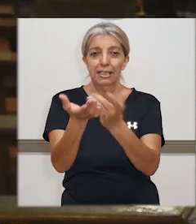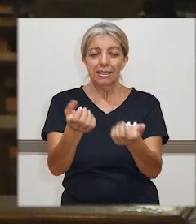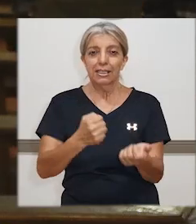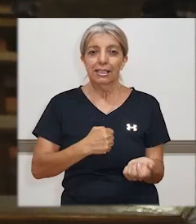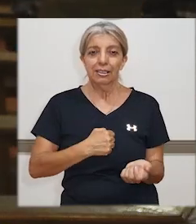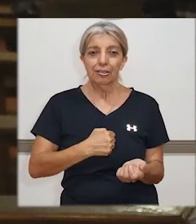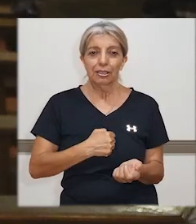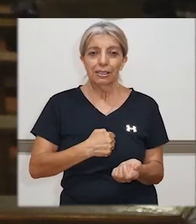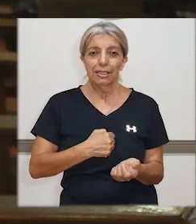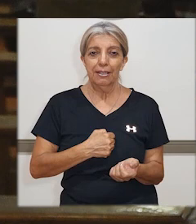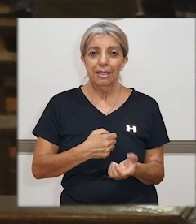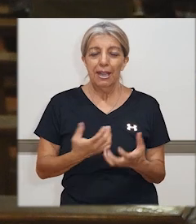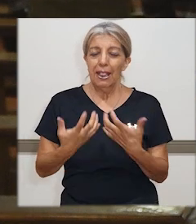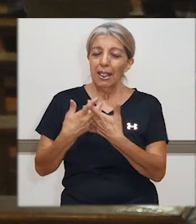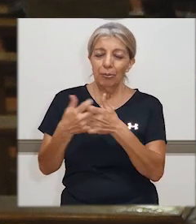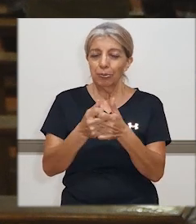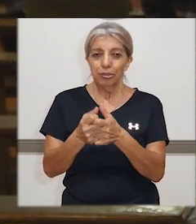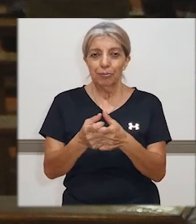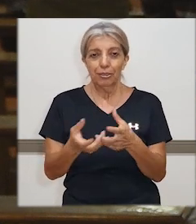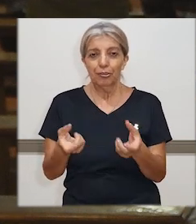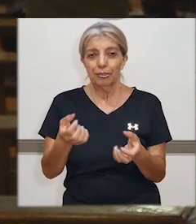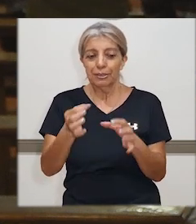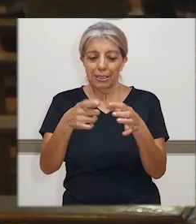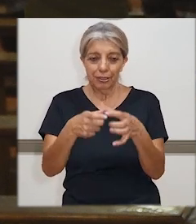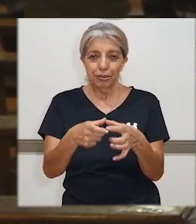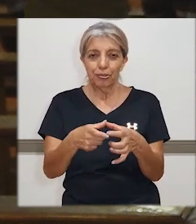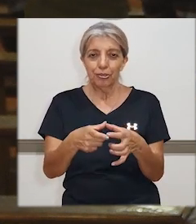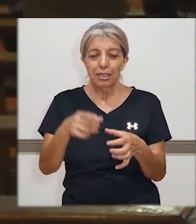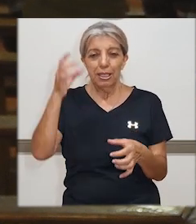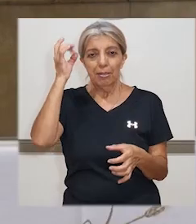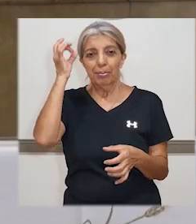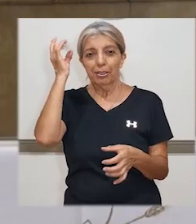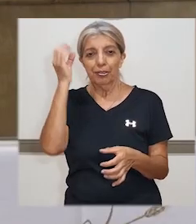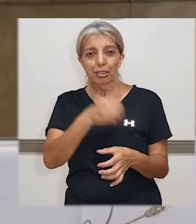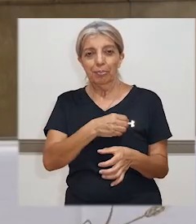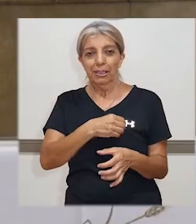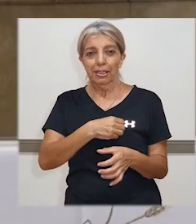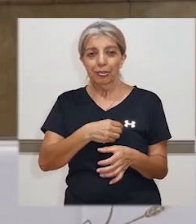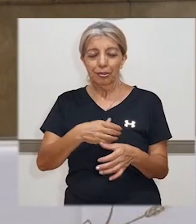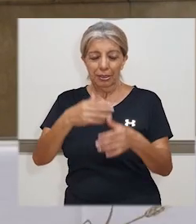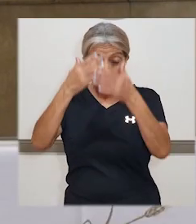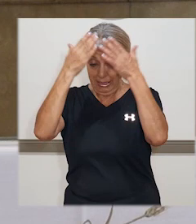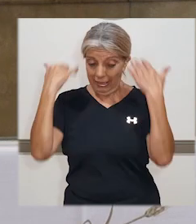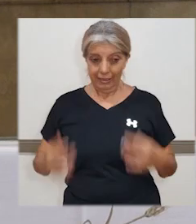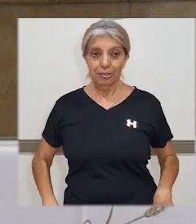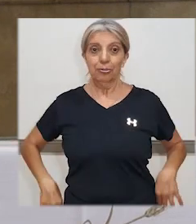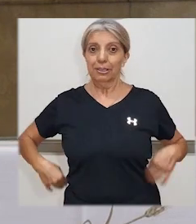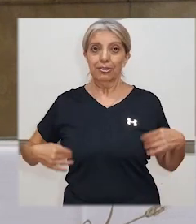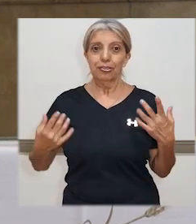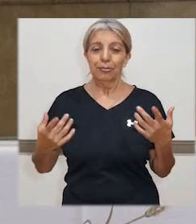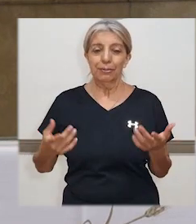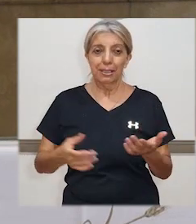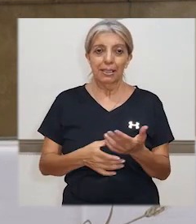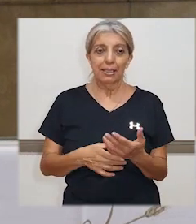la Santa Iglesia Católica, la comunión de los santos, el perdón de los pecados,